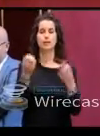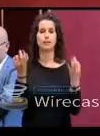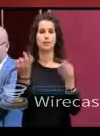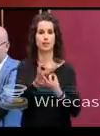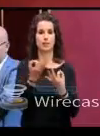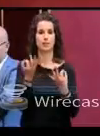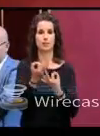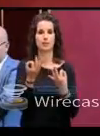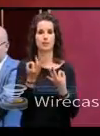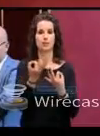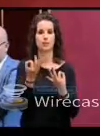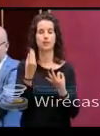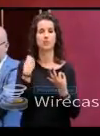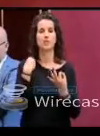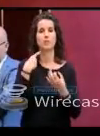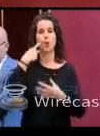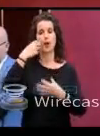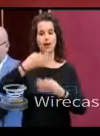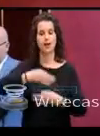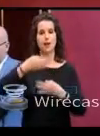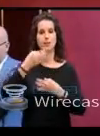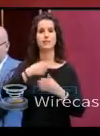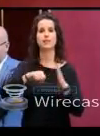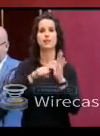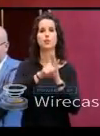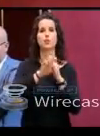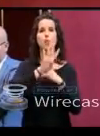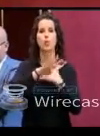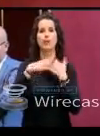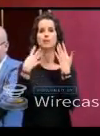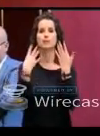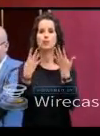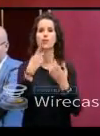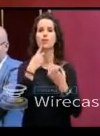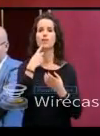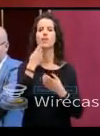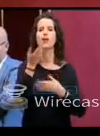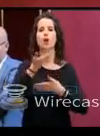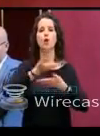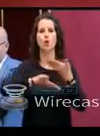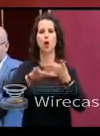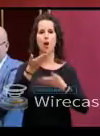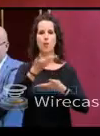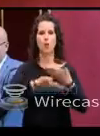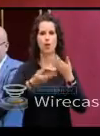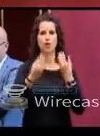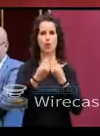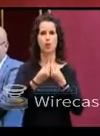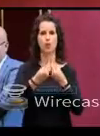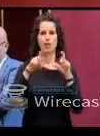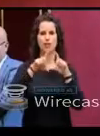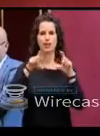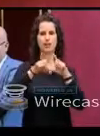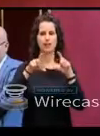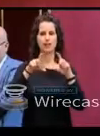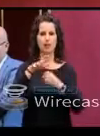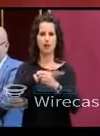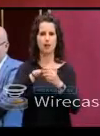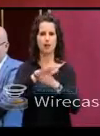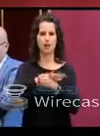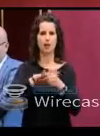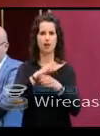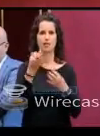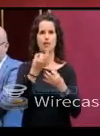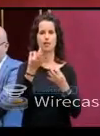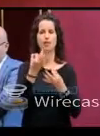que es en realidad el artículo 49 el que establece la colaboración con las entidades locales que se tiene que llevar a cabo por parte de